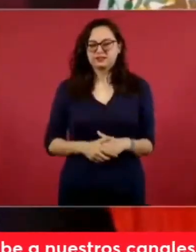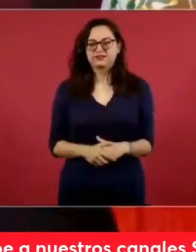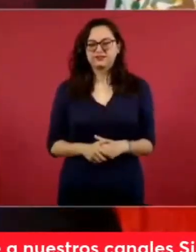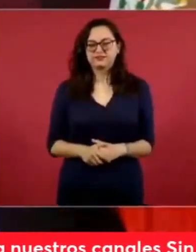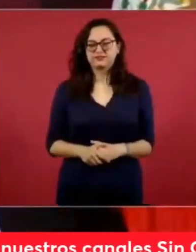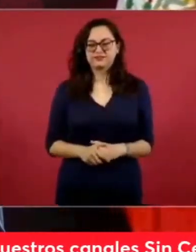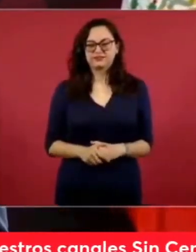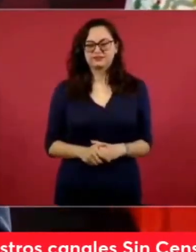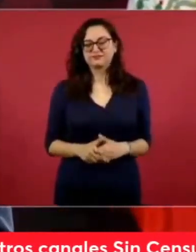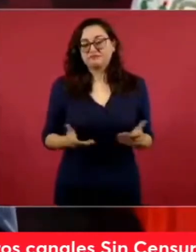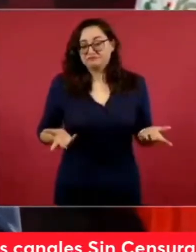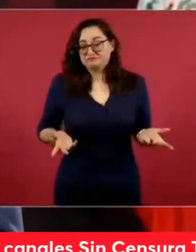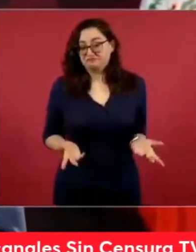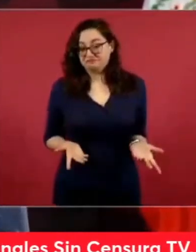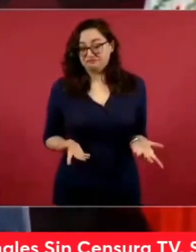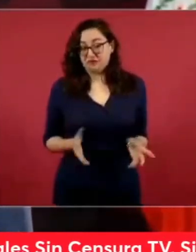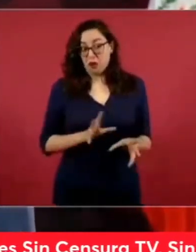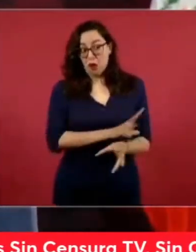semana.